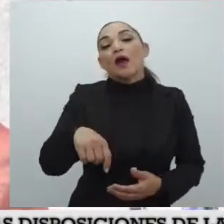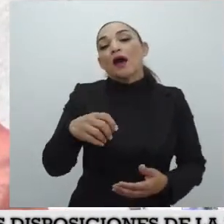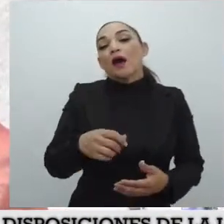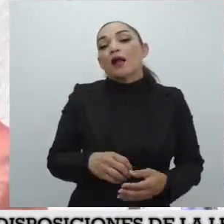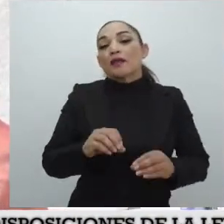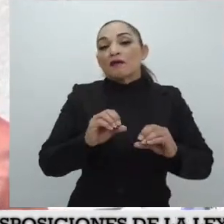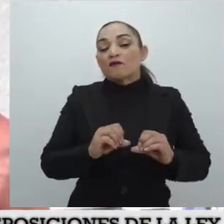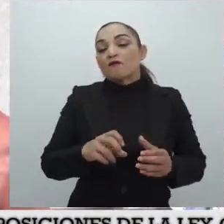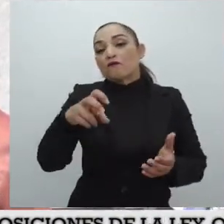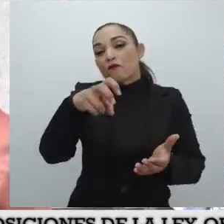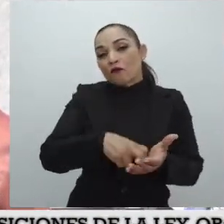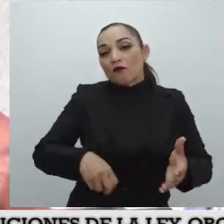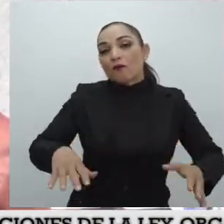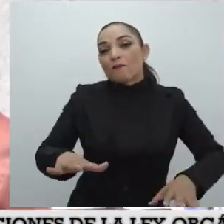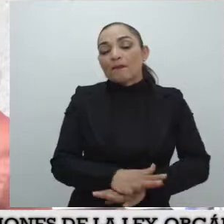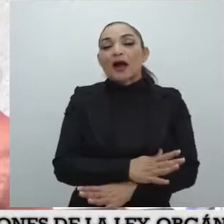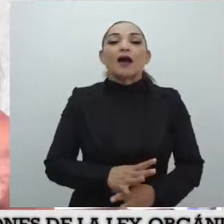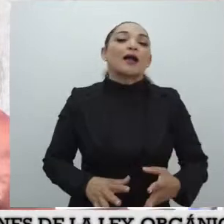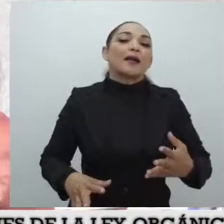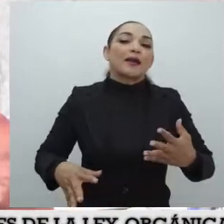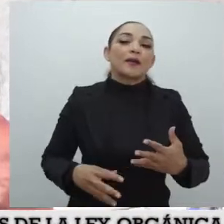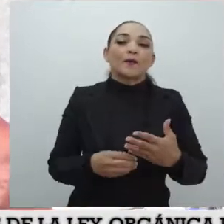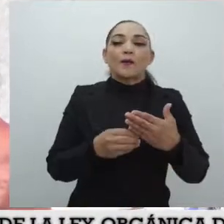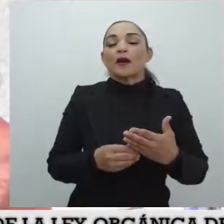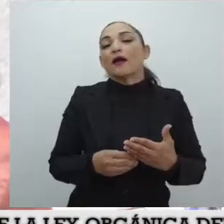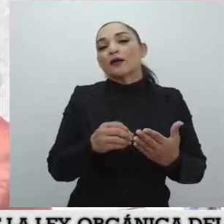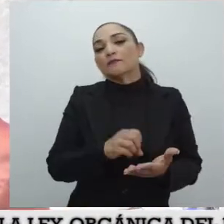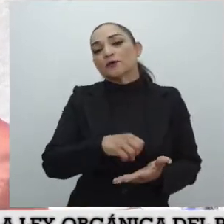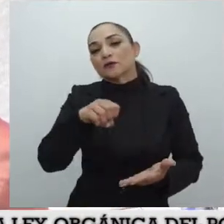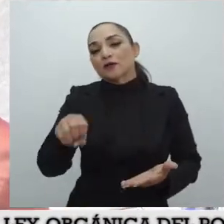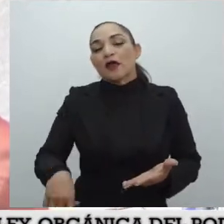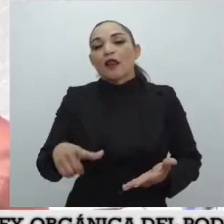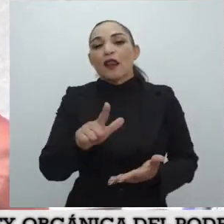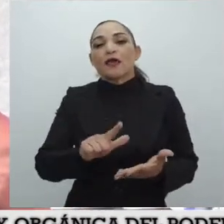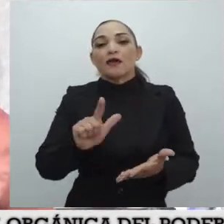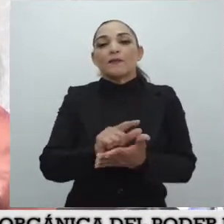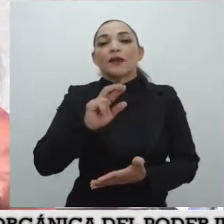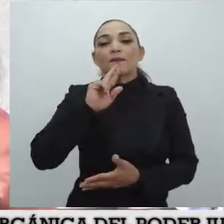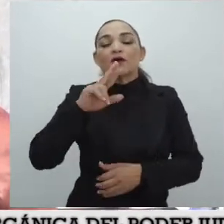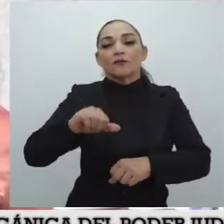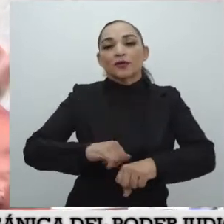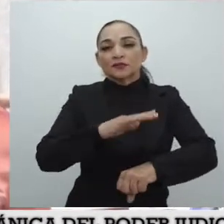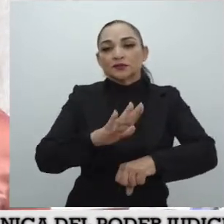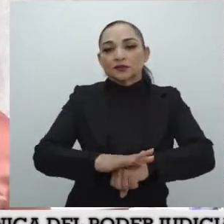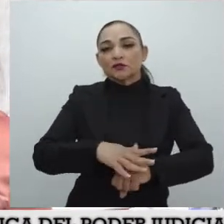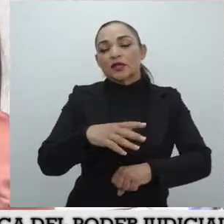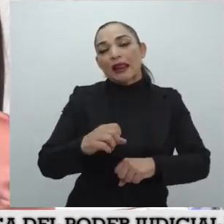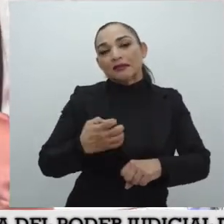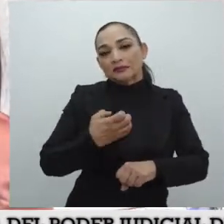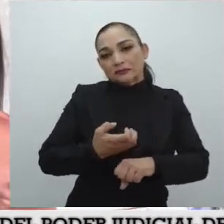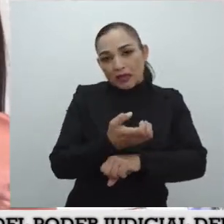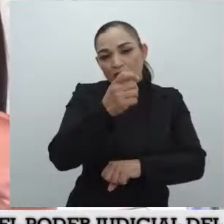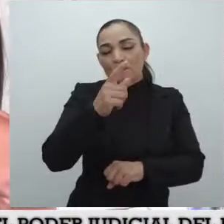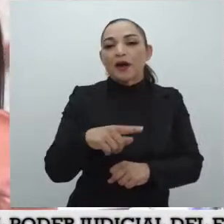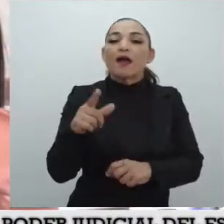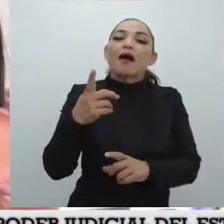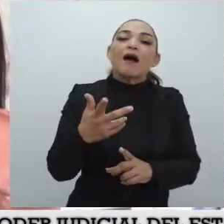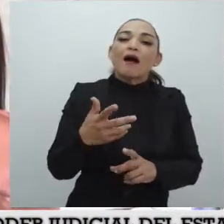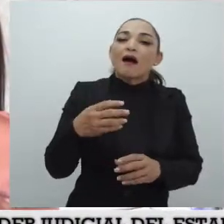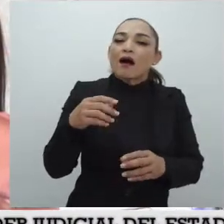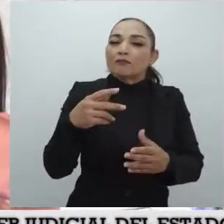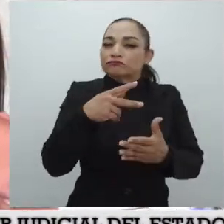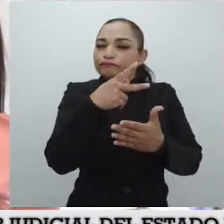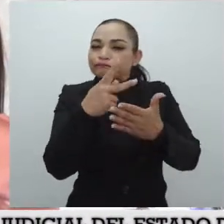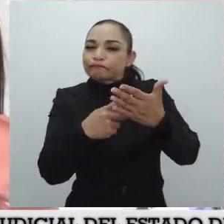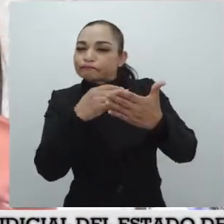las leyes y decretos para la mejor administración del Estado, planeando su desarrollo económico y social de